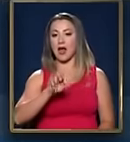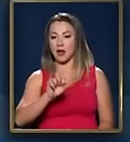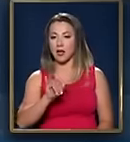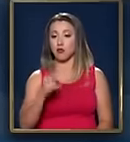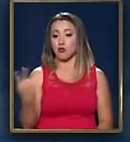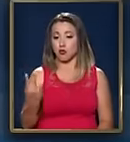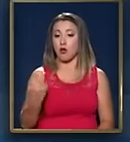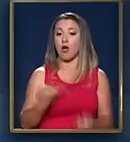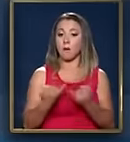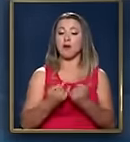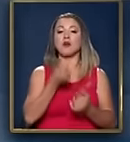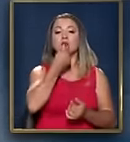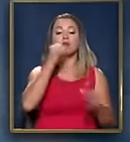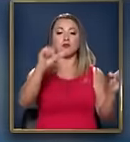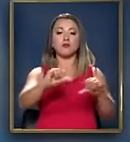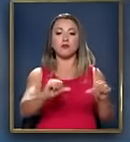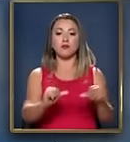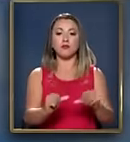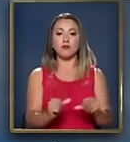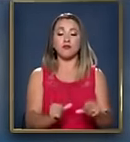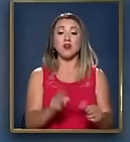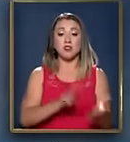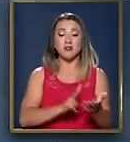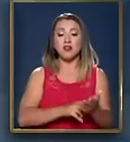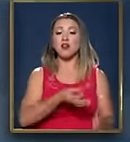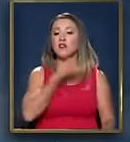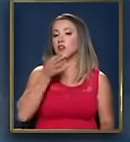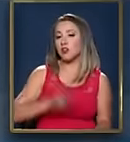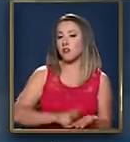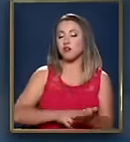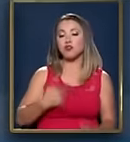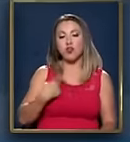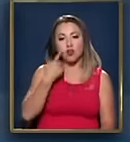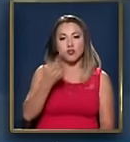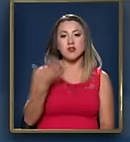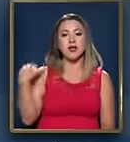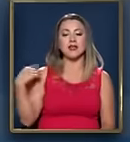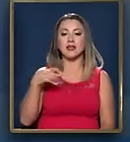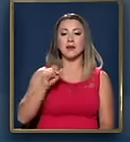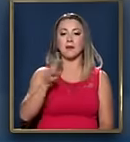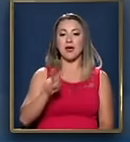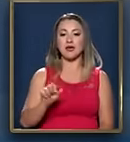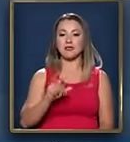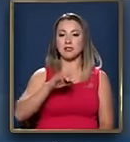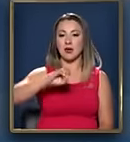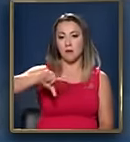Sí. Y a Rafael Garay, lo voy a contar la verdad, lo conocí en el Pasapoga.